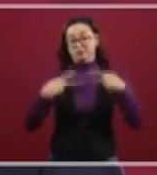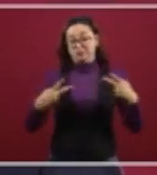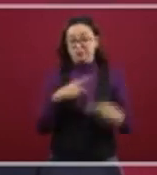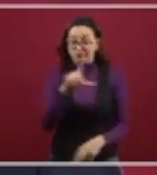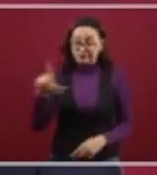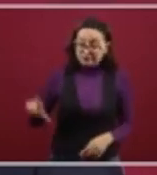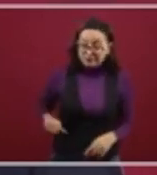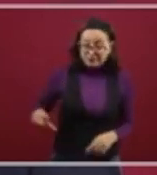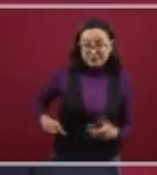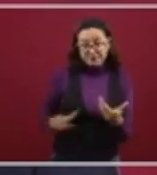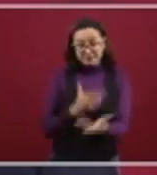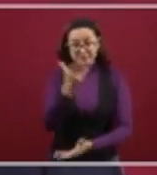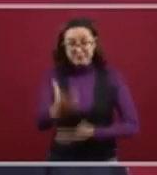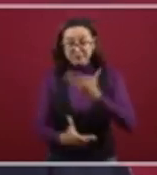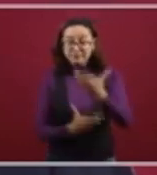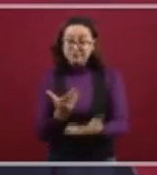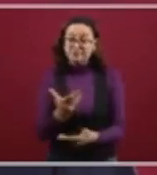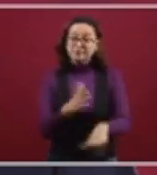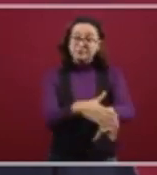Yo